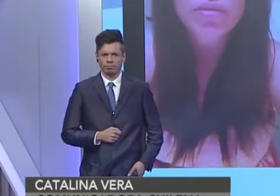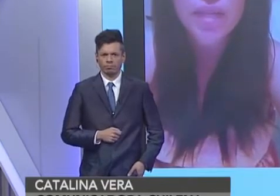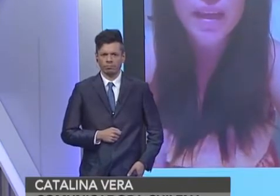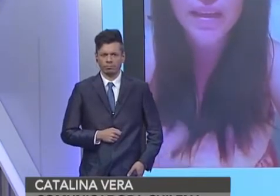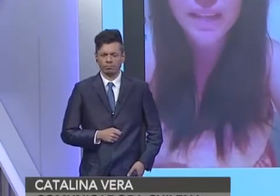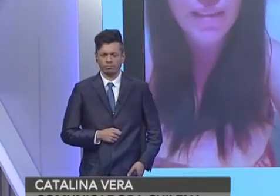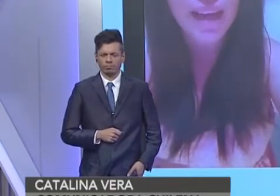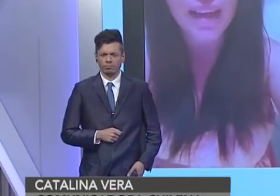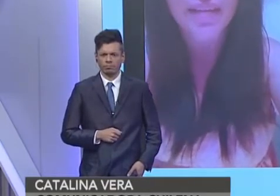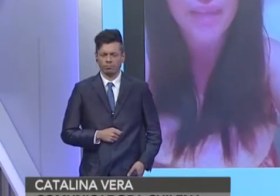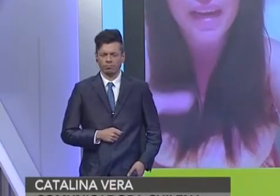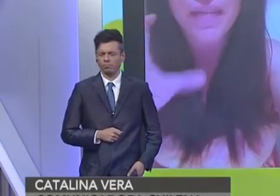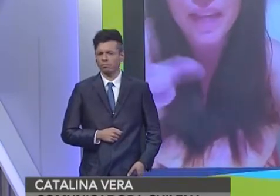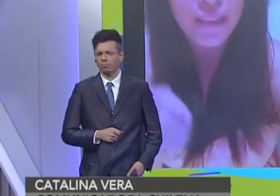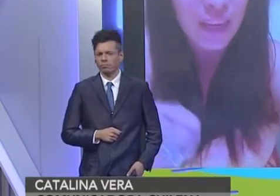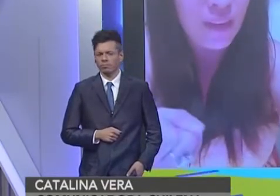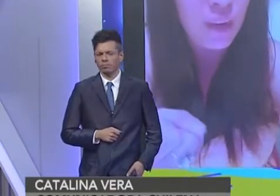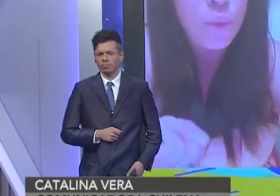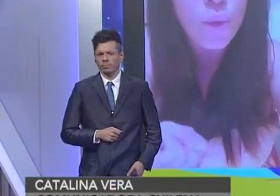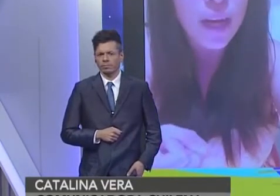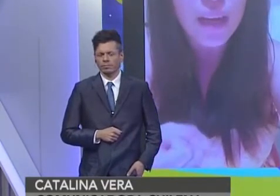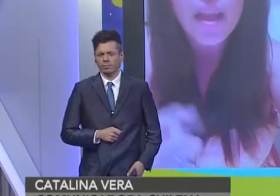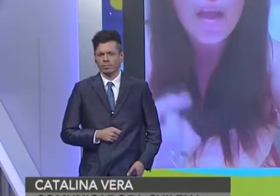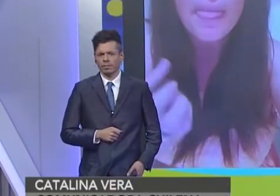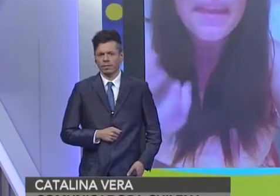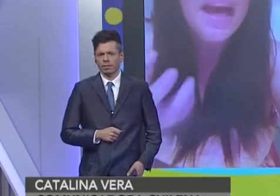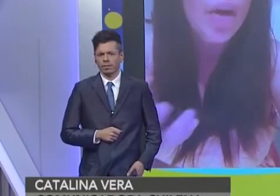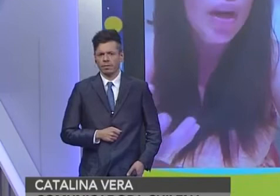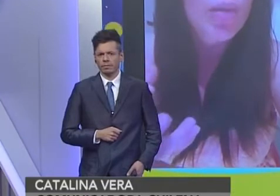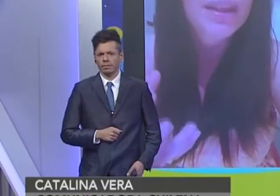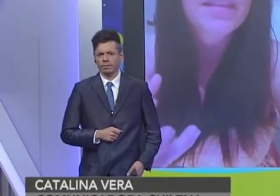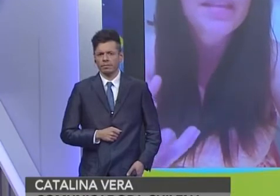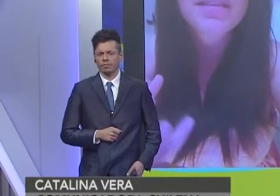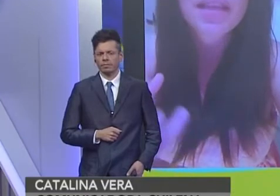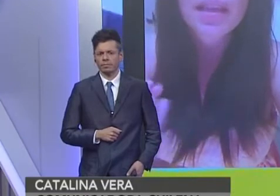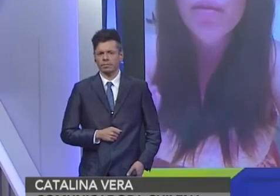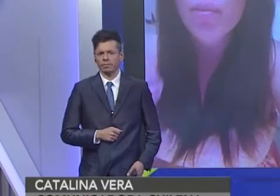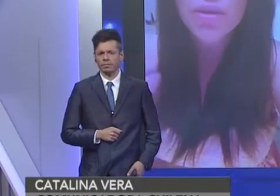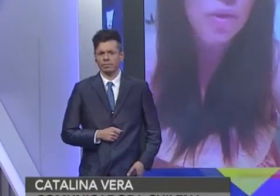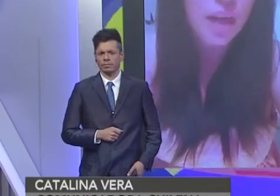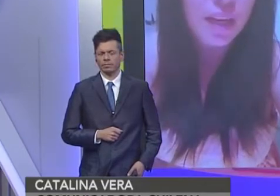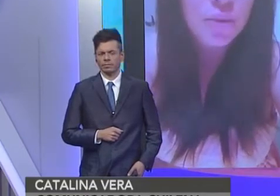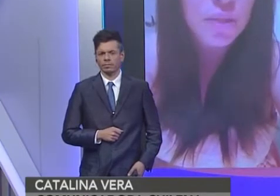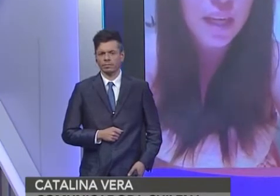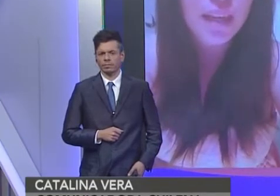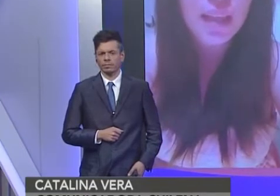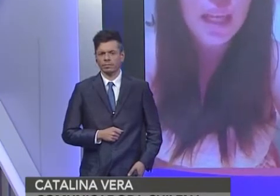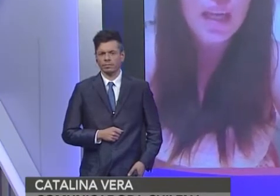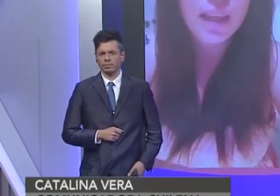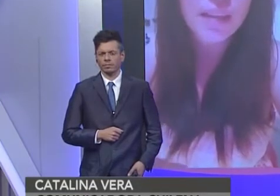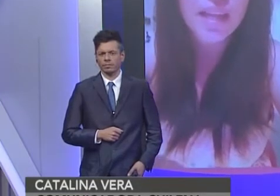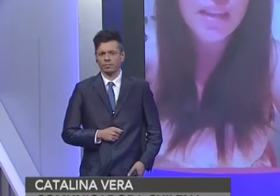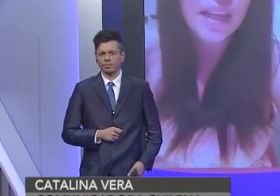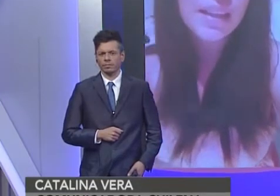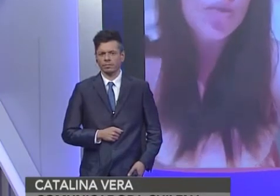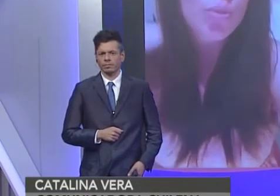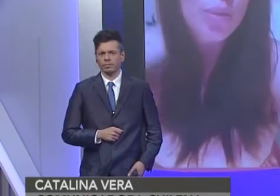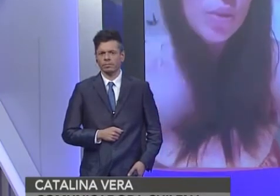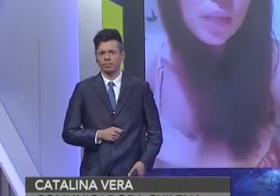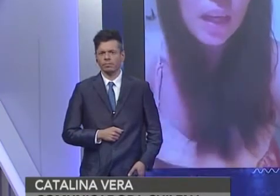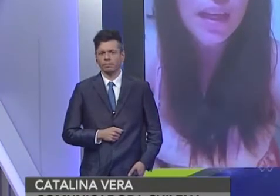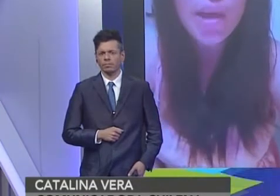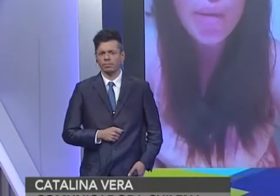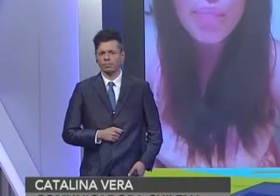cómo estaba planificada la vacuna, y ahora como hay tantas información en redes sociales, la gente de verdad está